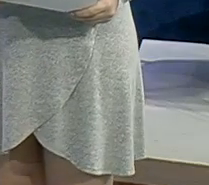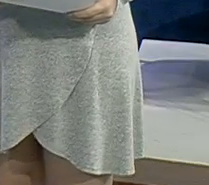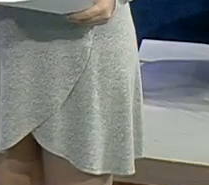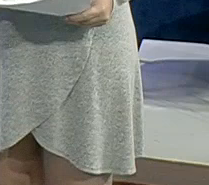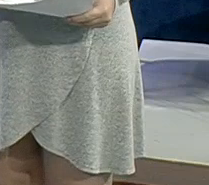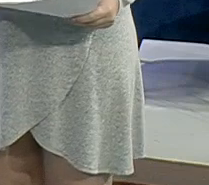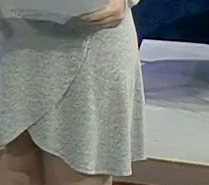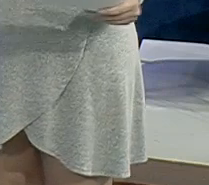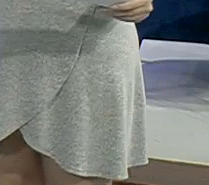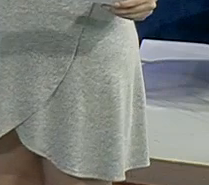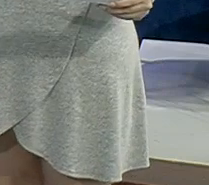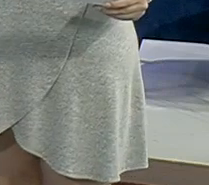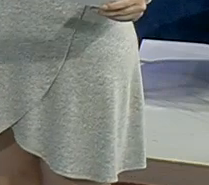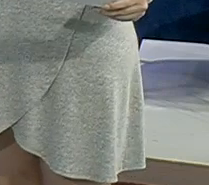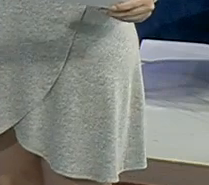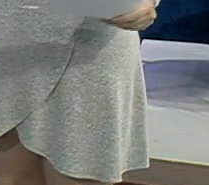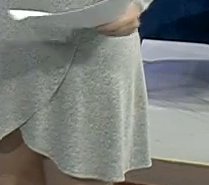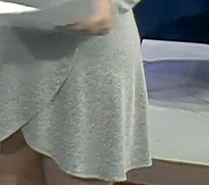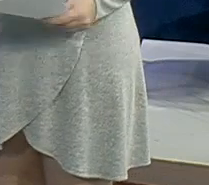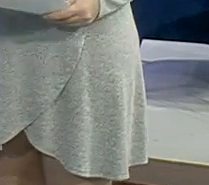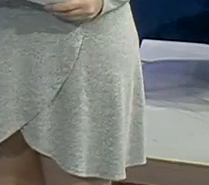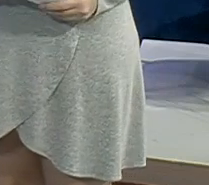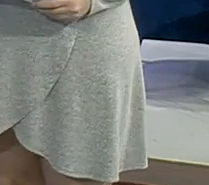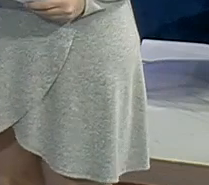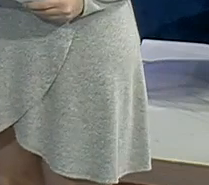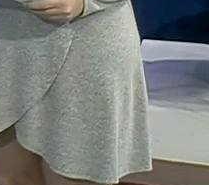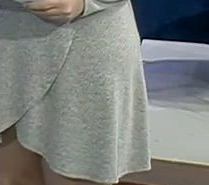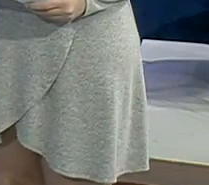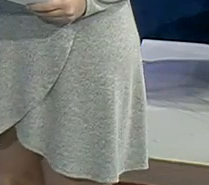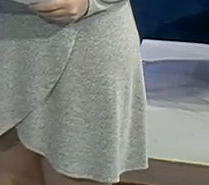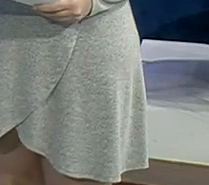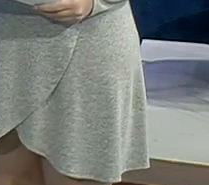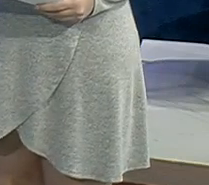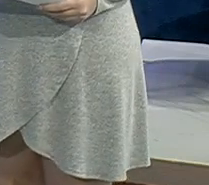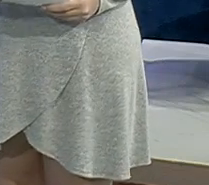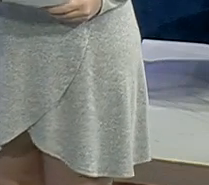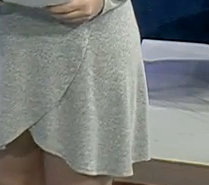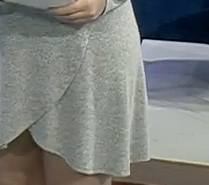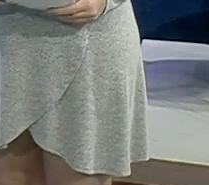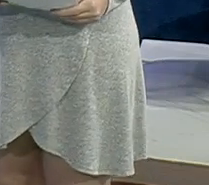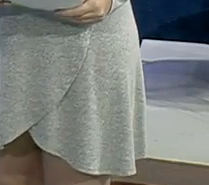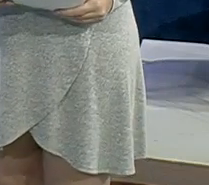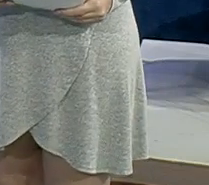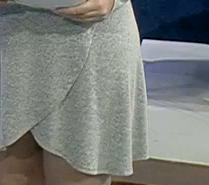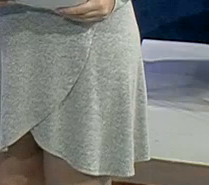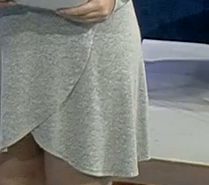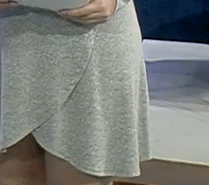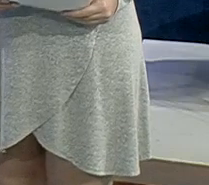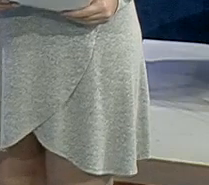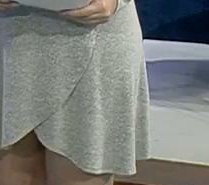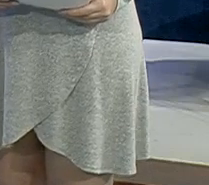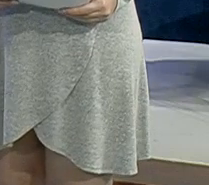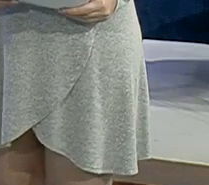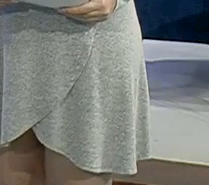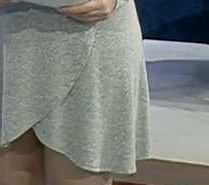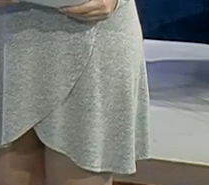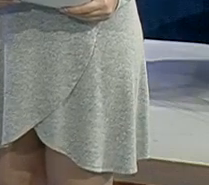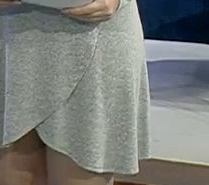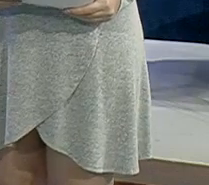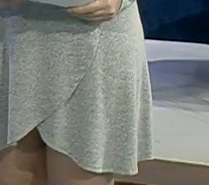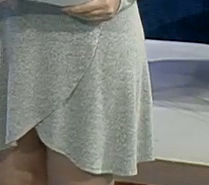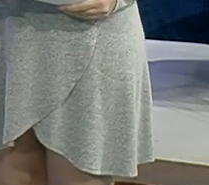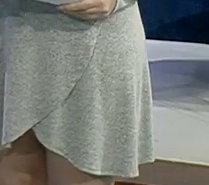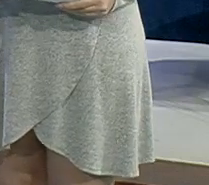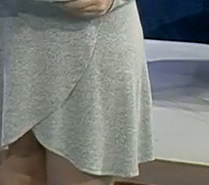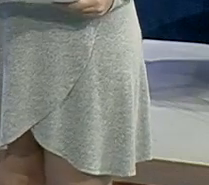Ya regresamos a nuestras labores cotidianas. ¿Cómo estás? ¿Cómo pasaste? Buen día. ¿Qué tal? Qué gusto, Adriana. Un abrazo para ti y sobre todo